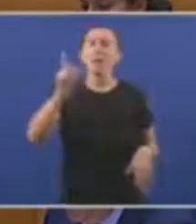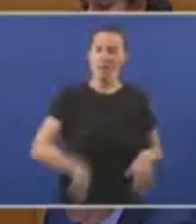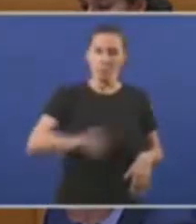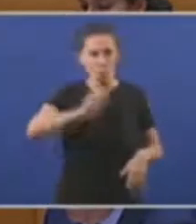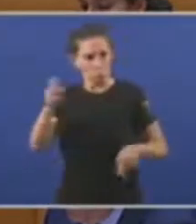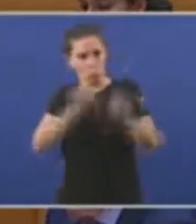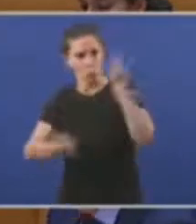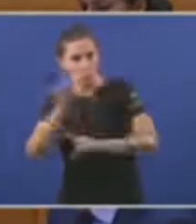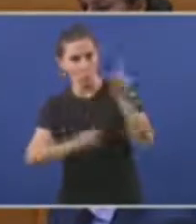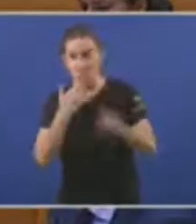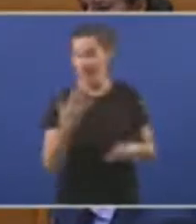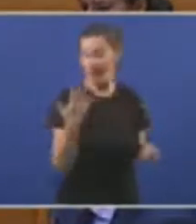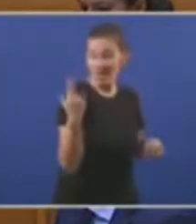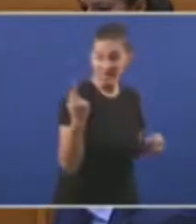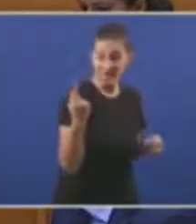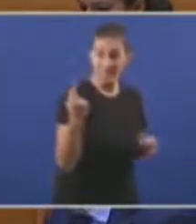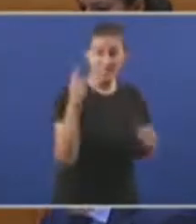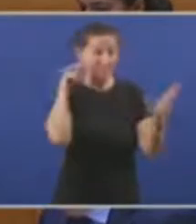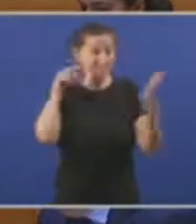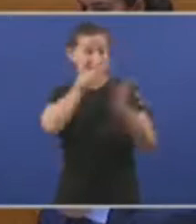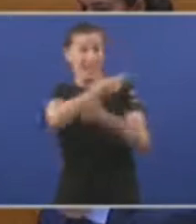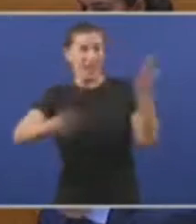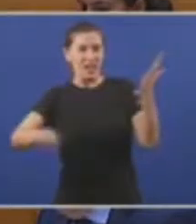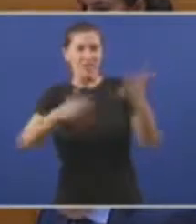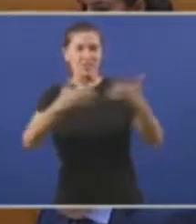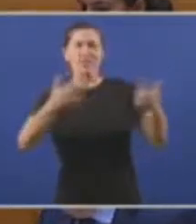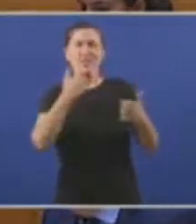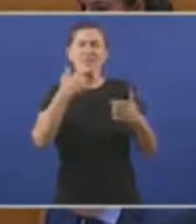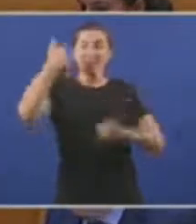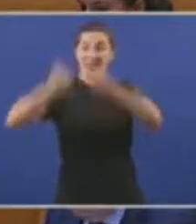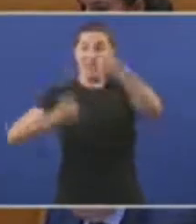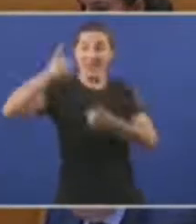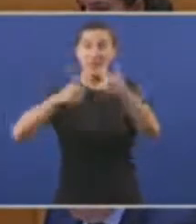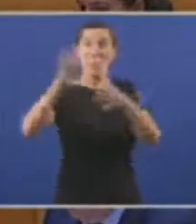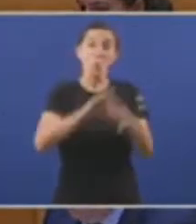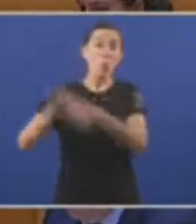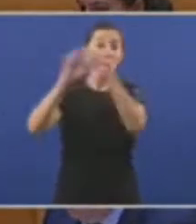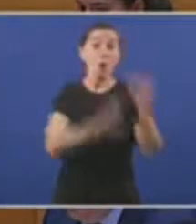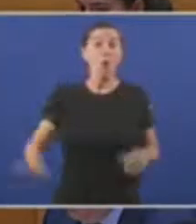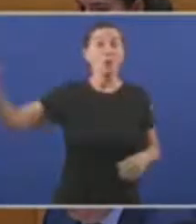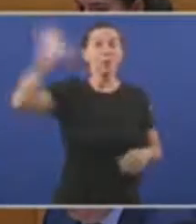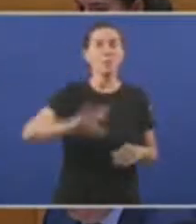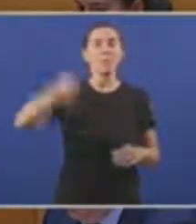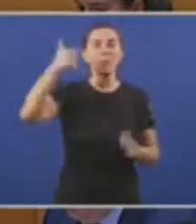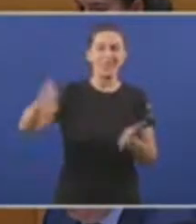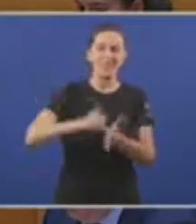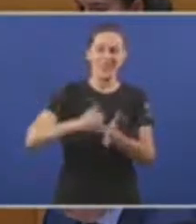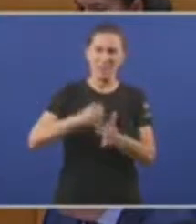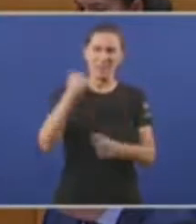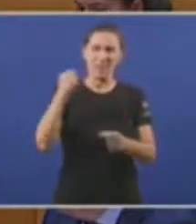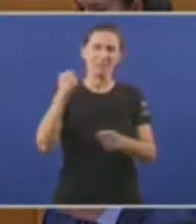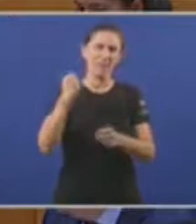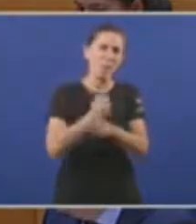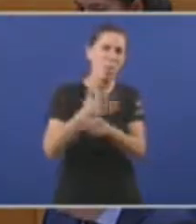porque, claro, onte mismo víamos Galicia amplía a súa brecha de competitividade coa Unión Europea pola debilidade laboral e a